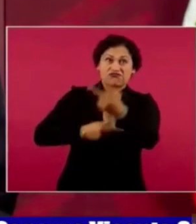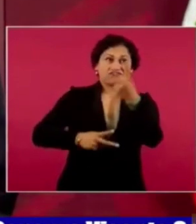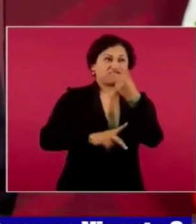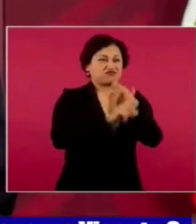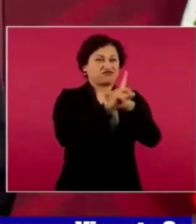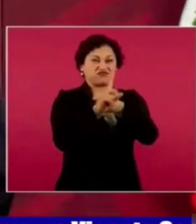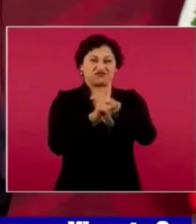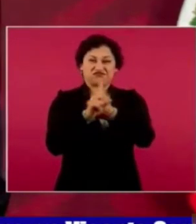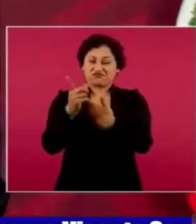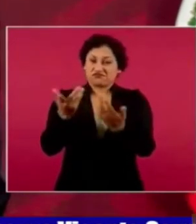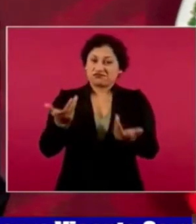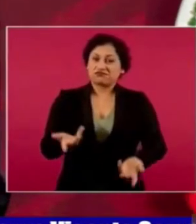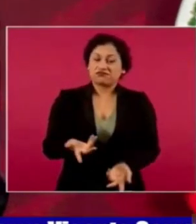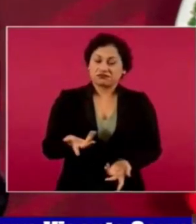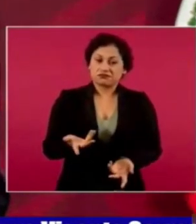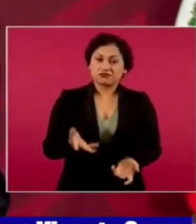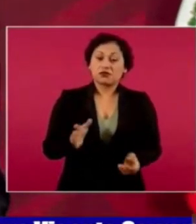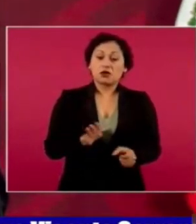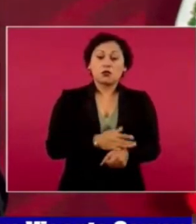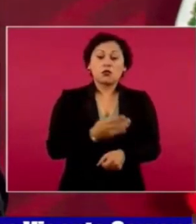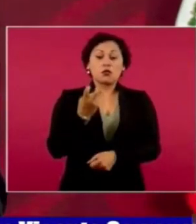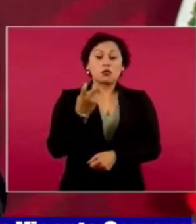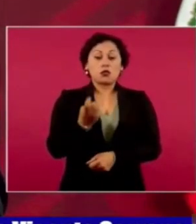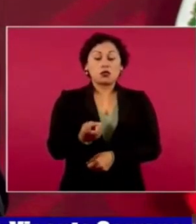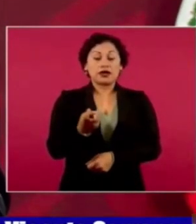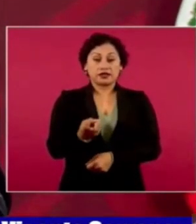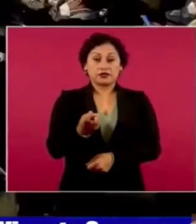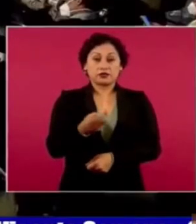y por eso estamos planteando